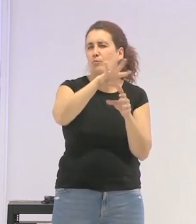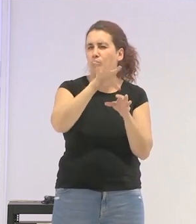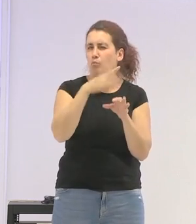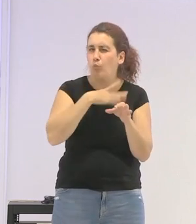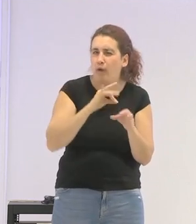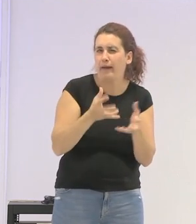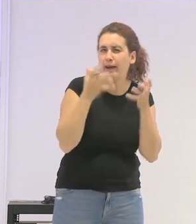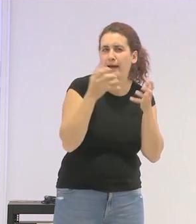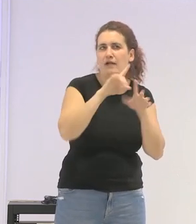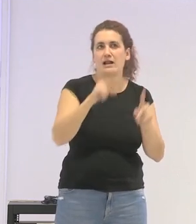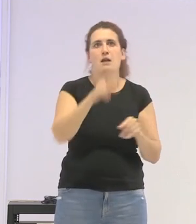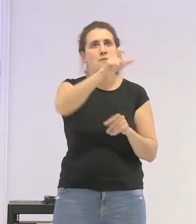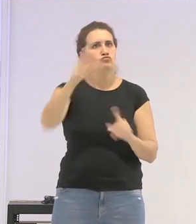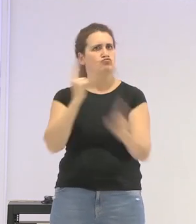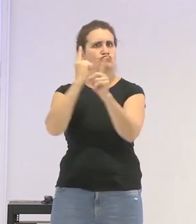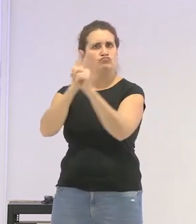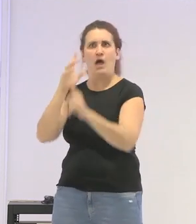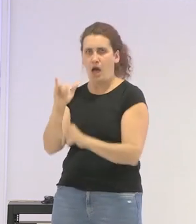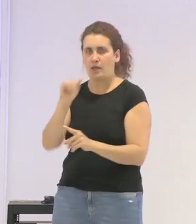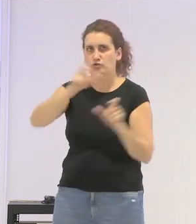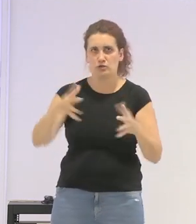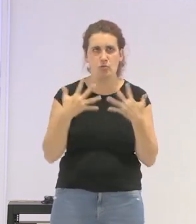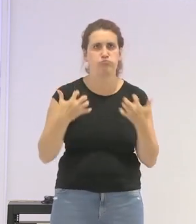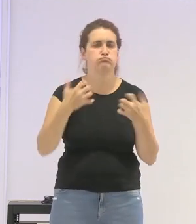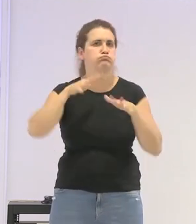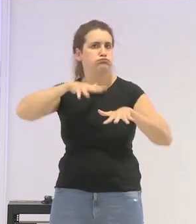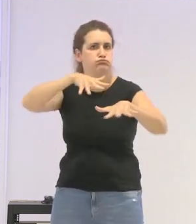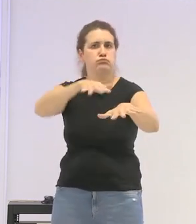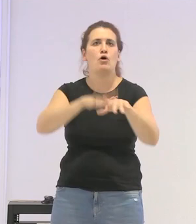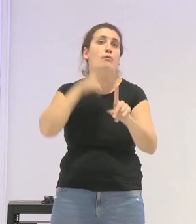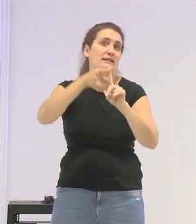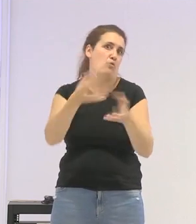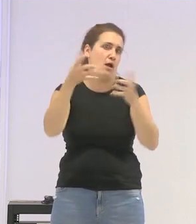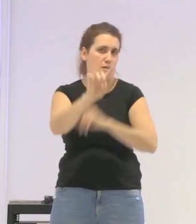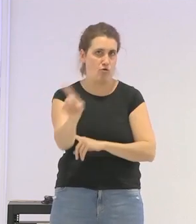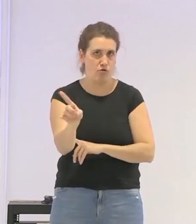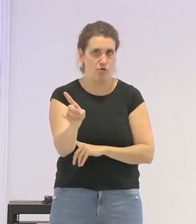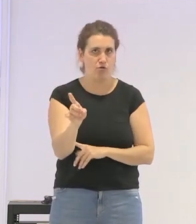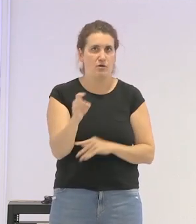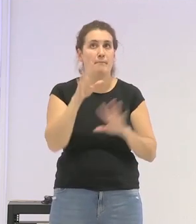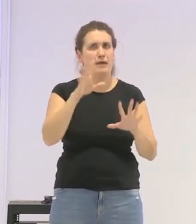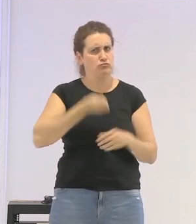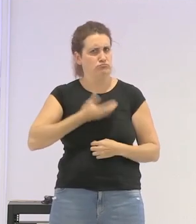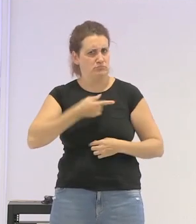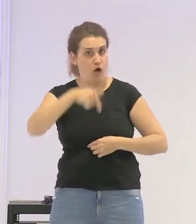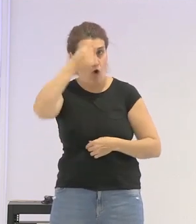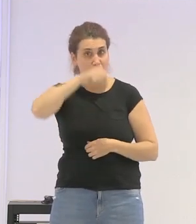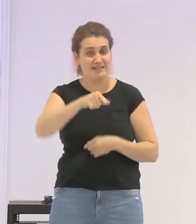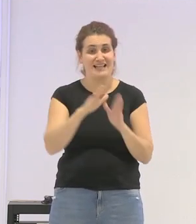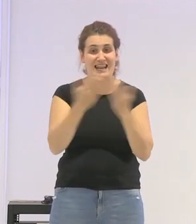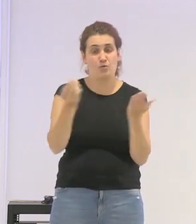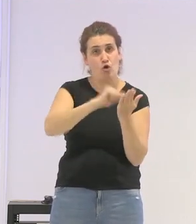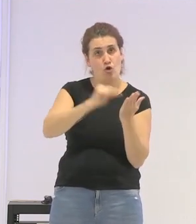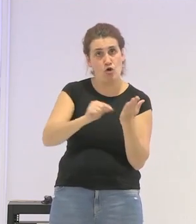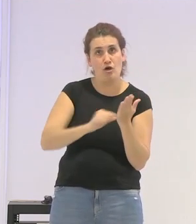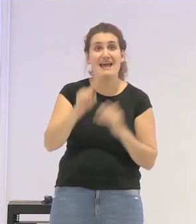pues que hay una reacción en contra, ¿no? Y mucha gente que hace voto útil para que no ganen, ¿no? Pero bueno, sorprendentemente este hombre que ha escrito un libro que se llama